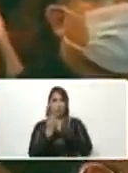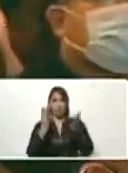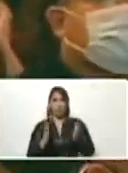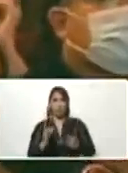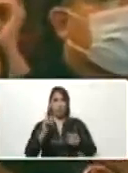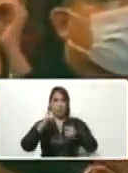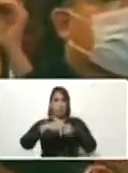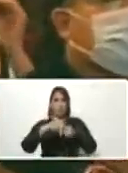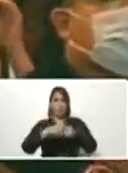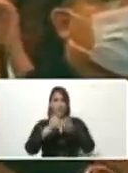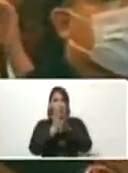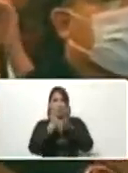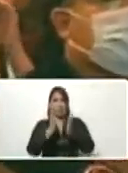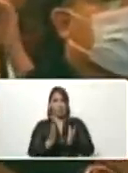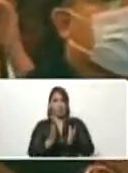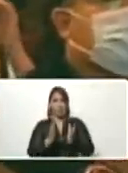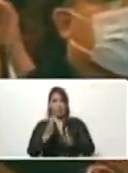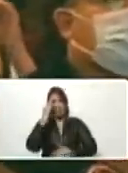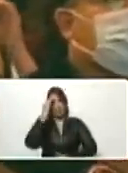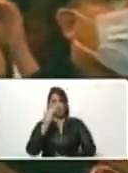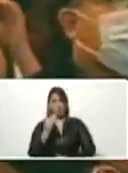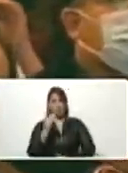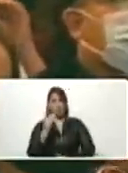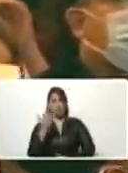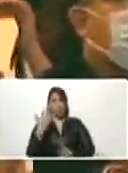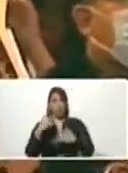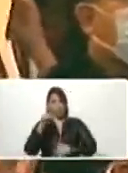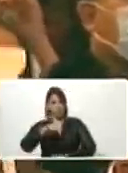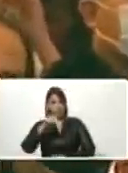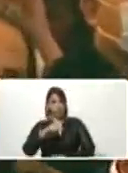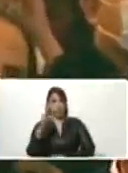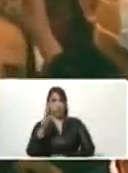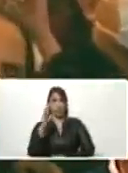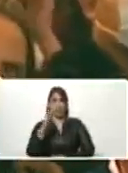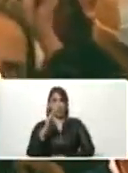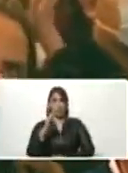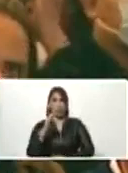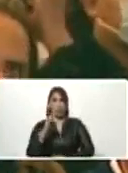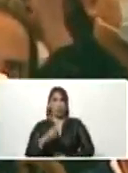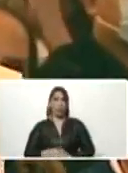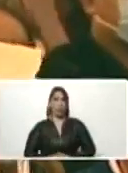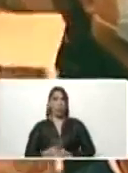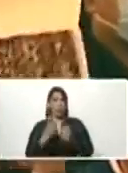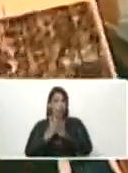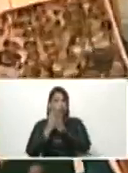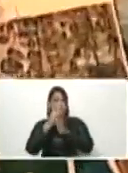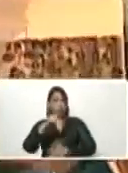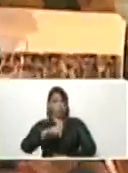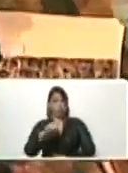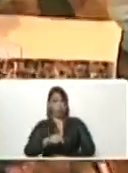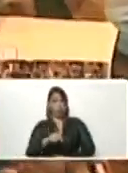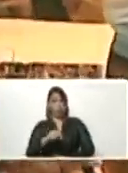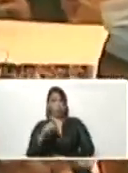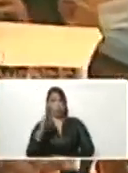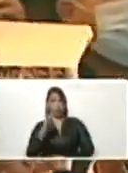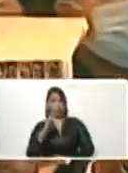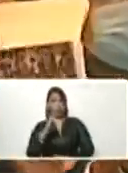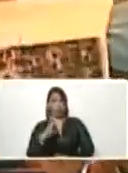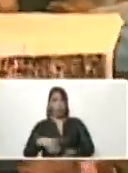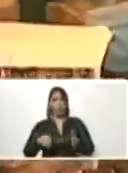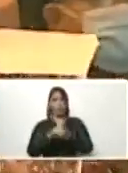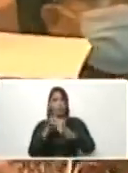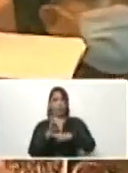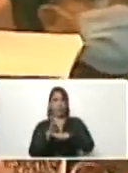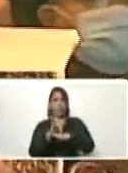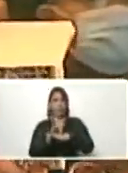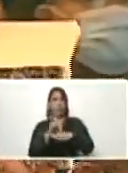las escuelas militares de la época. ¿En Oriente? No, aquí en Caracas. Ya estaba en Caracas. Se formó aquí en Caracas. Y regresó a Cumaná como parte